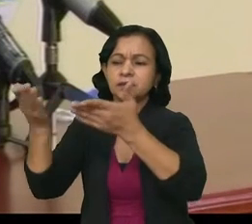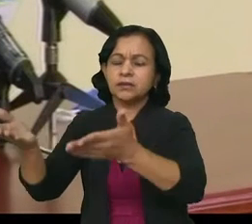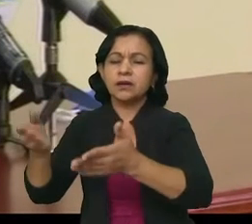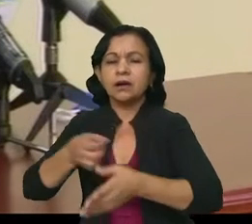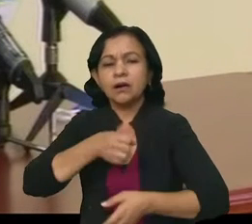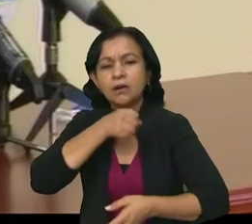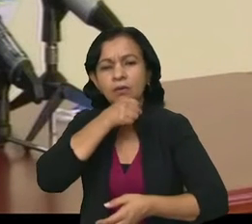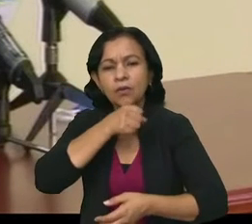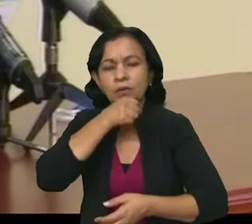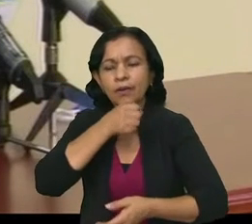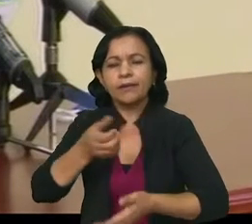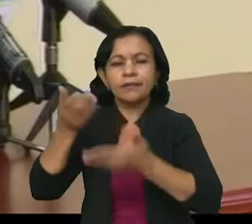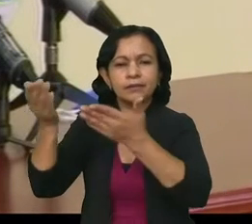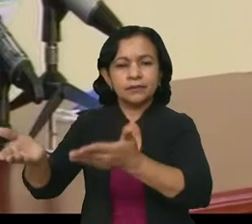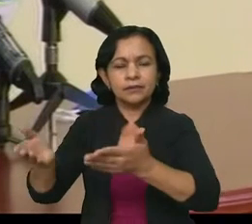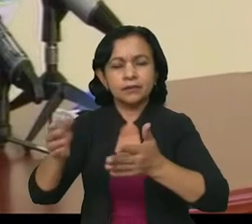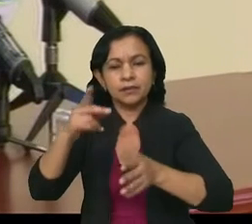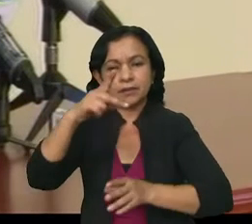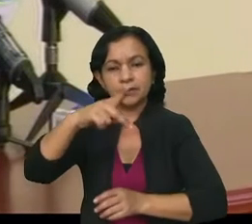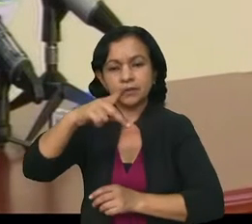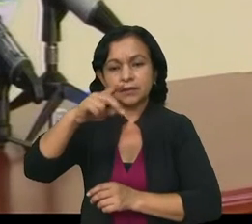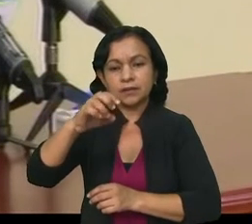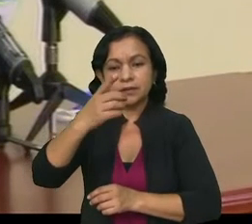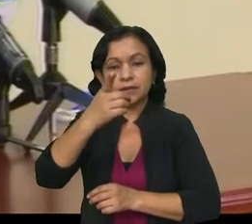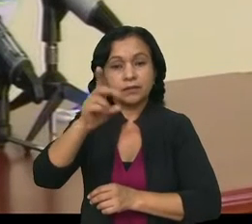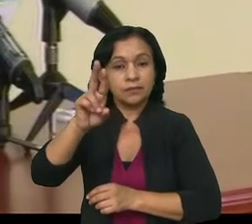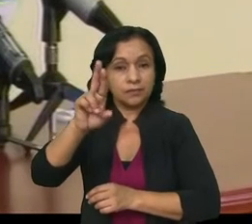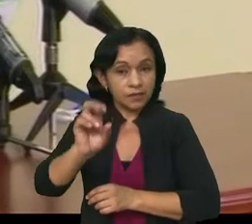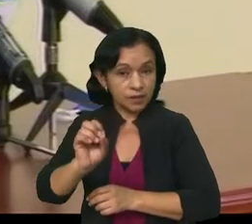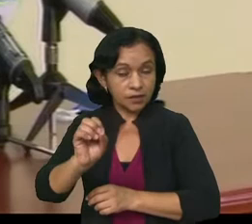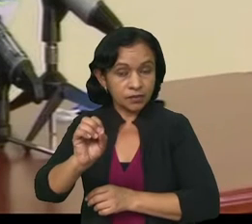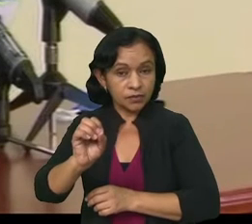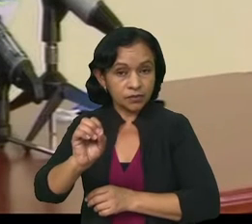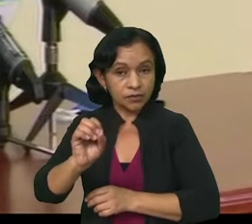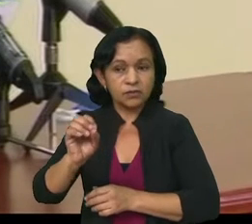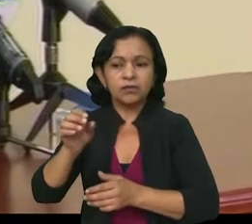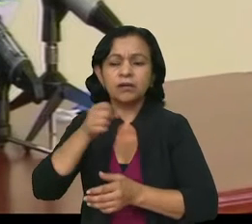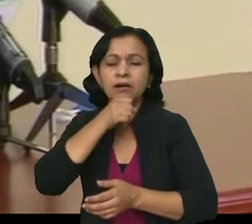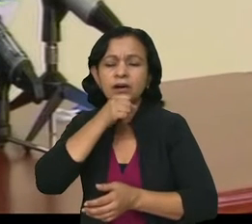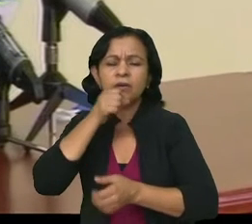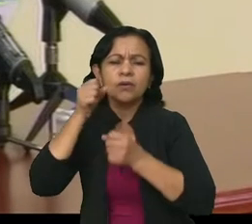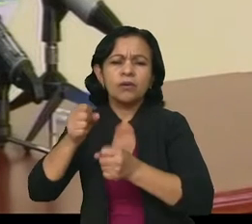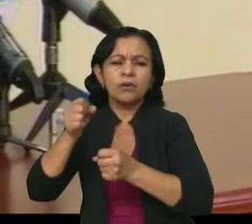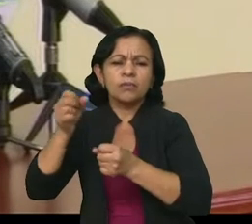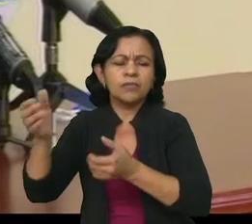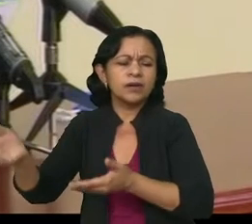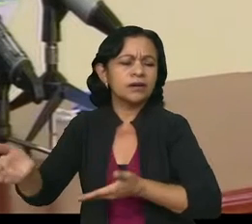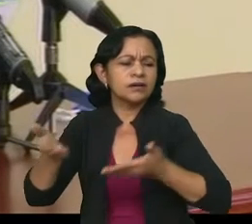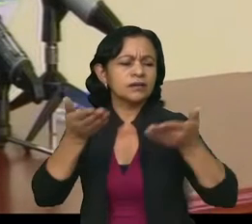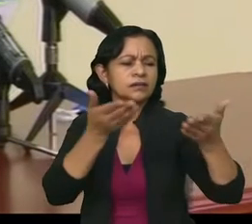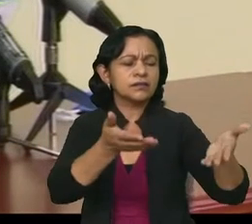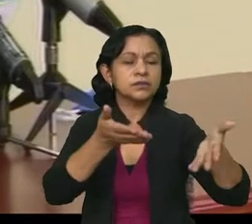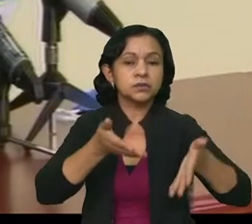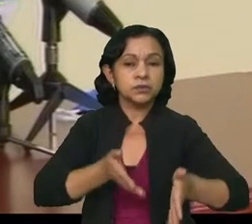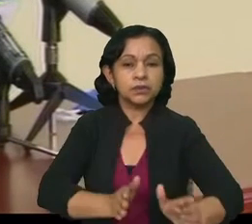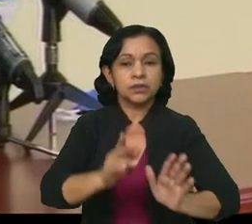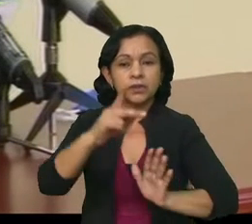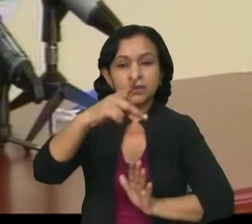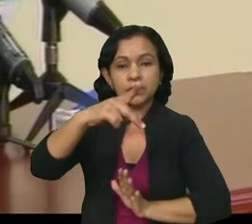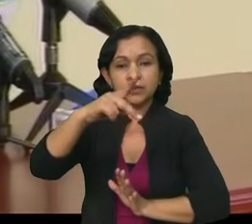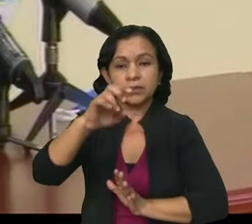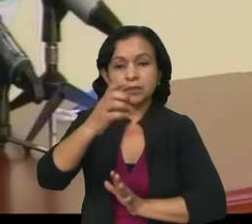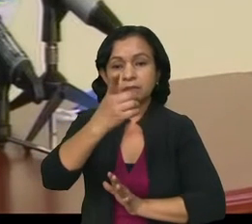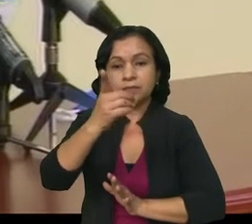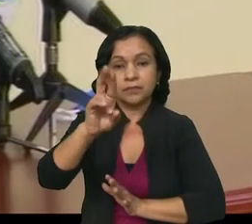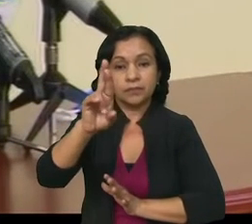abuelo, Pedro Pablo Dávila Ochoa, entregó a la niñita a su hijo Pedro Pablo Dávila Hernández,